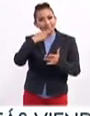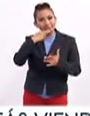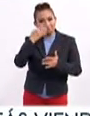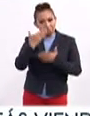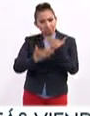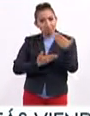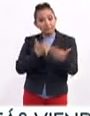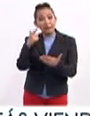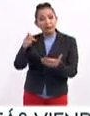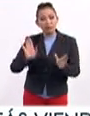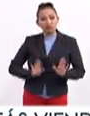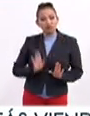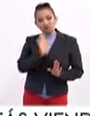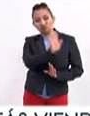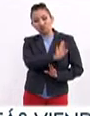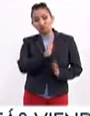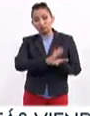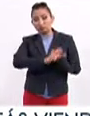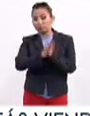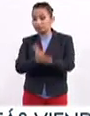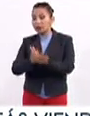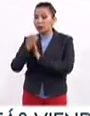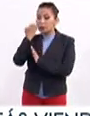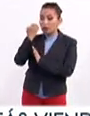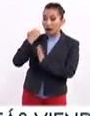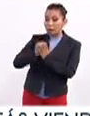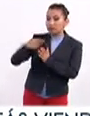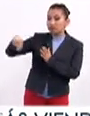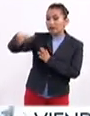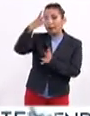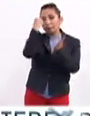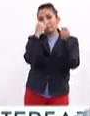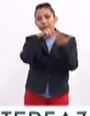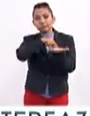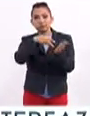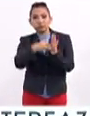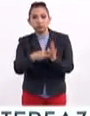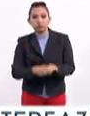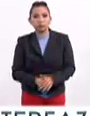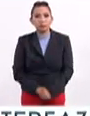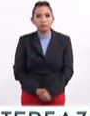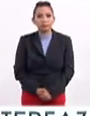funcional, estilo que se convirtió en una escuela obligada para los arquitectos.